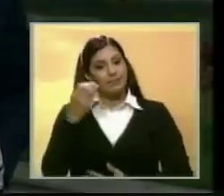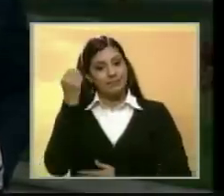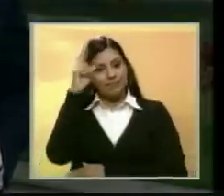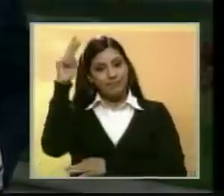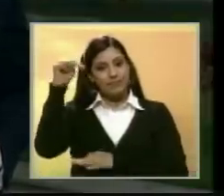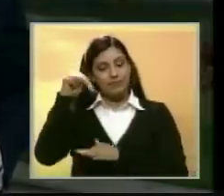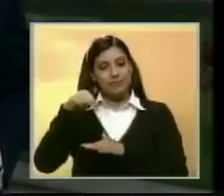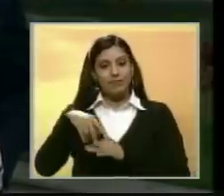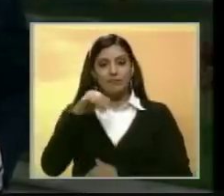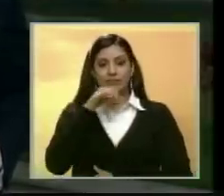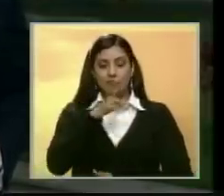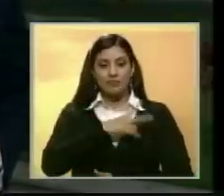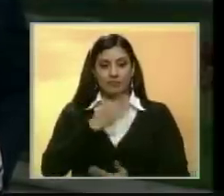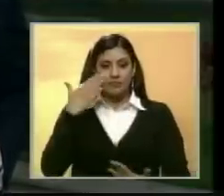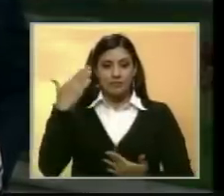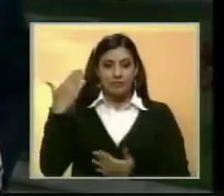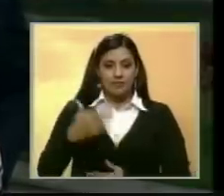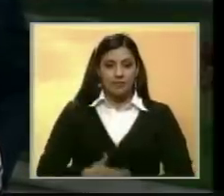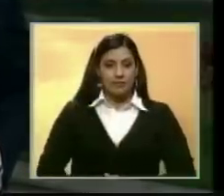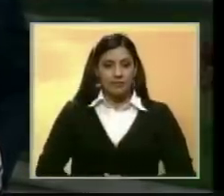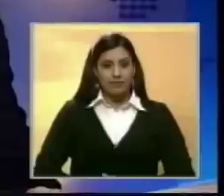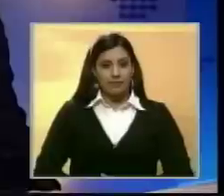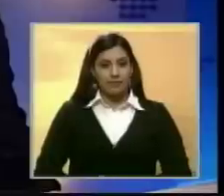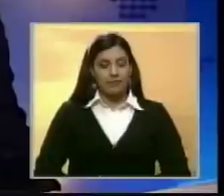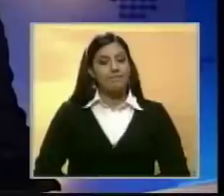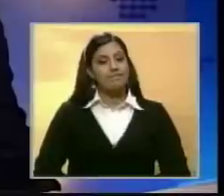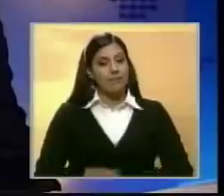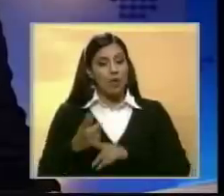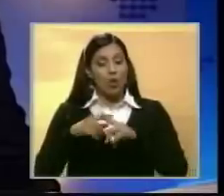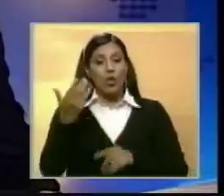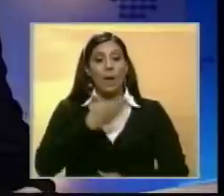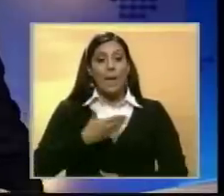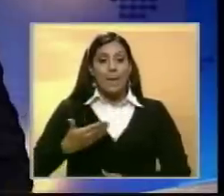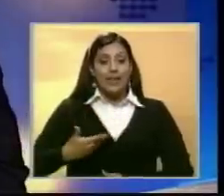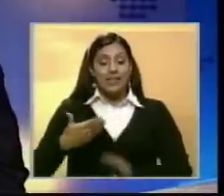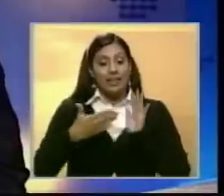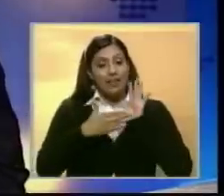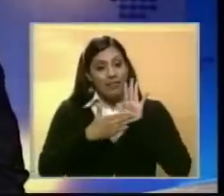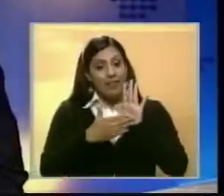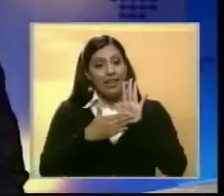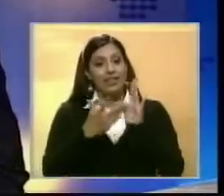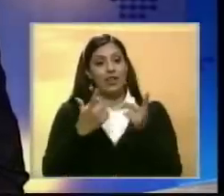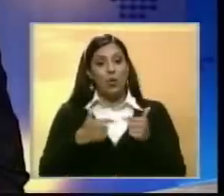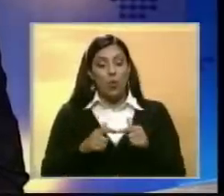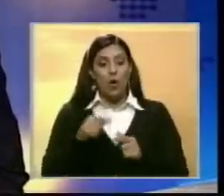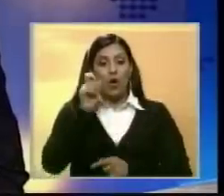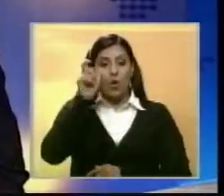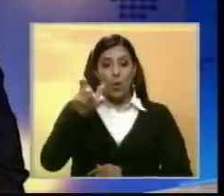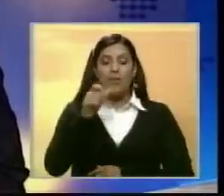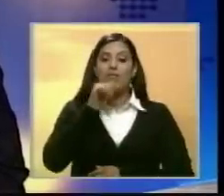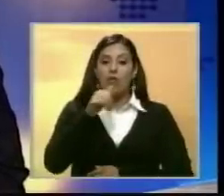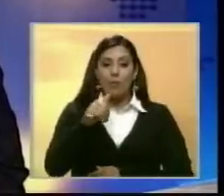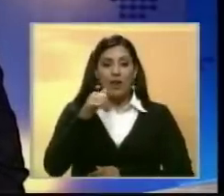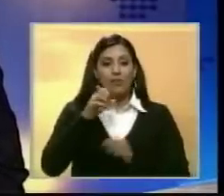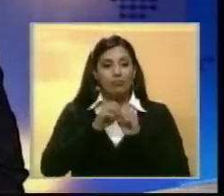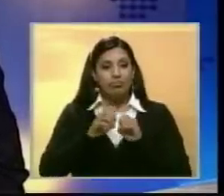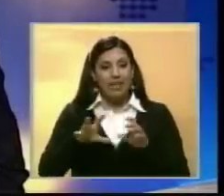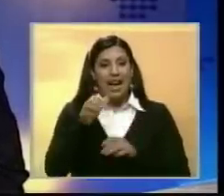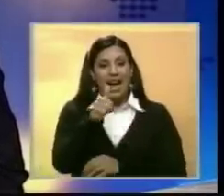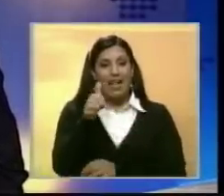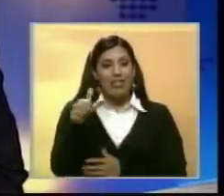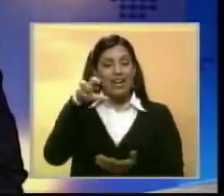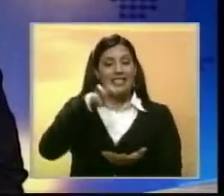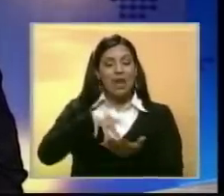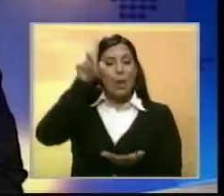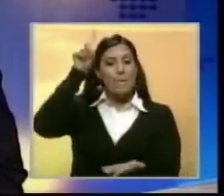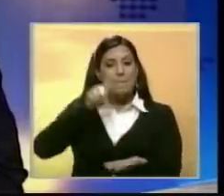Federal Legislativo, Oliver Rodríguez, Noticiero Venevisión. El presidente del Frente Müller Rojas, Juan Somoza, informó que desplegarán en cada estado